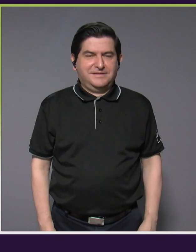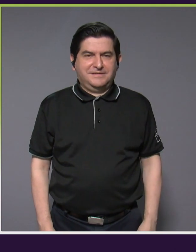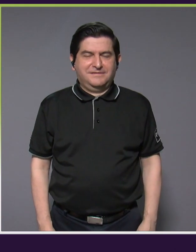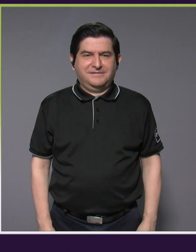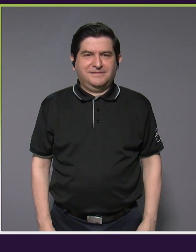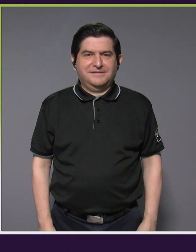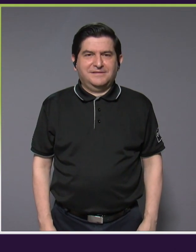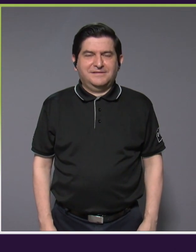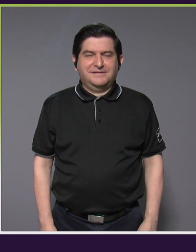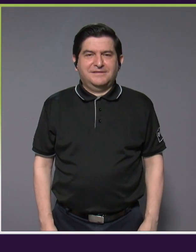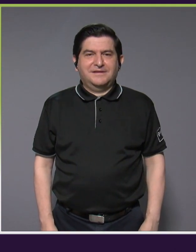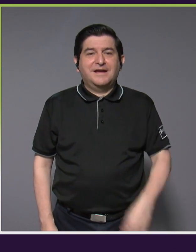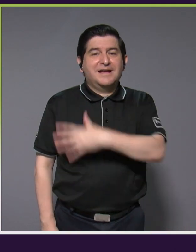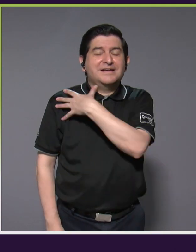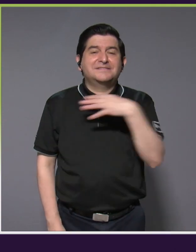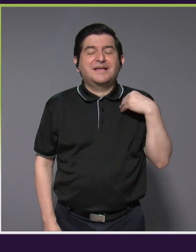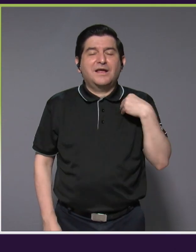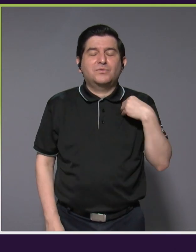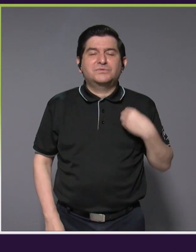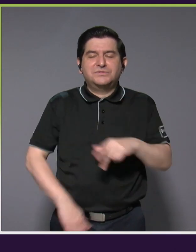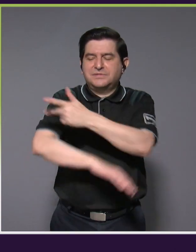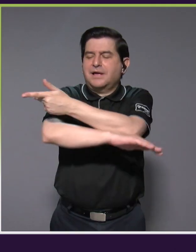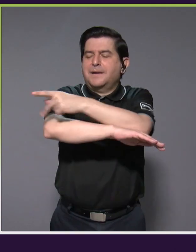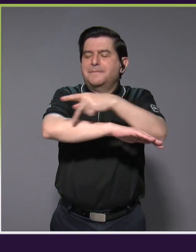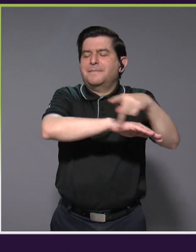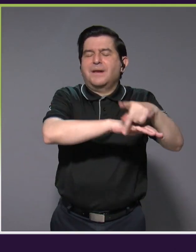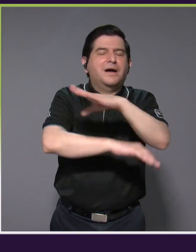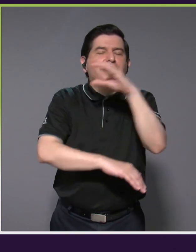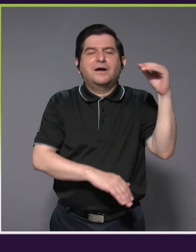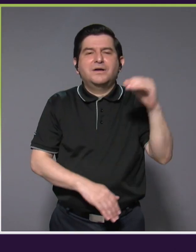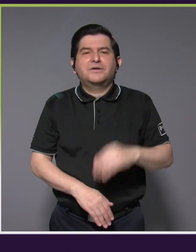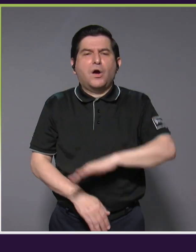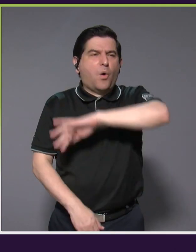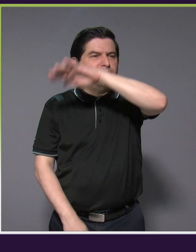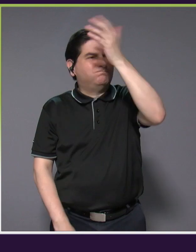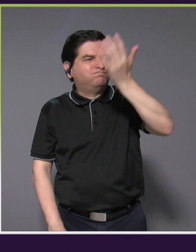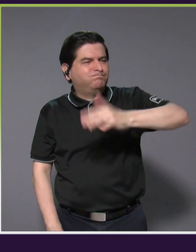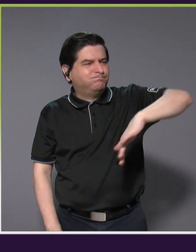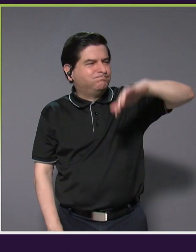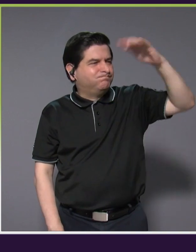Tienen que decir si les gusta la playa o la montaña. ¿Qué les gusta más, la playa o la montaña?